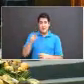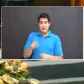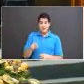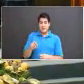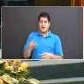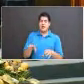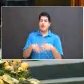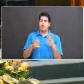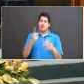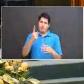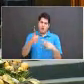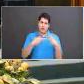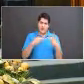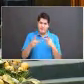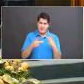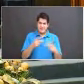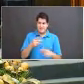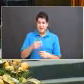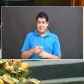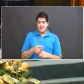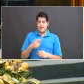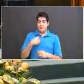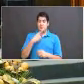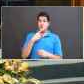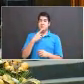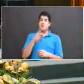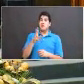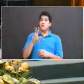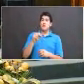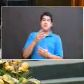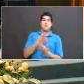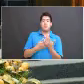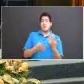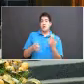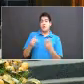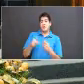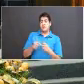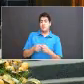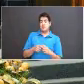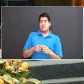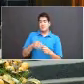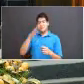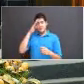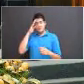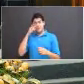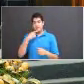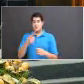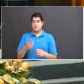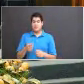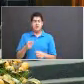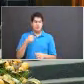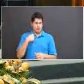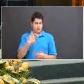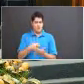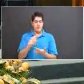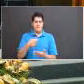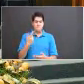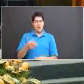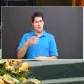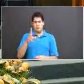¿cómo va tal negocio, Sergio? Ah, no he ido todavía, jefe. Ah, bueno, yo le estoy pagando. Ah, no se le olvide. Ah, la